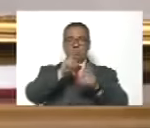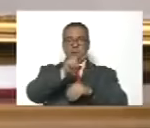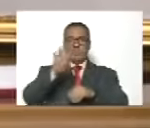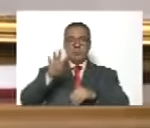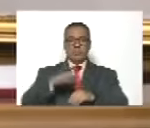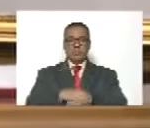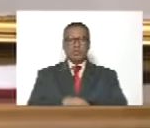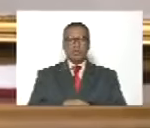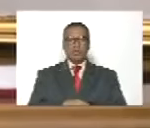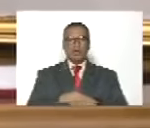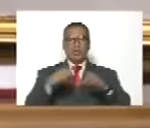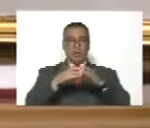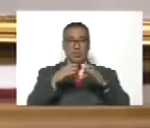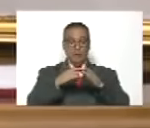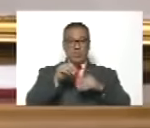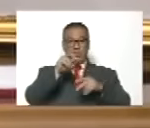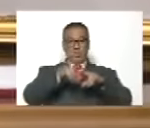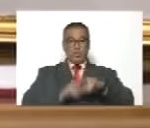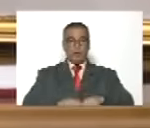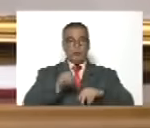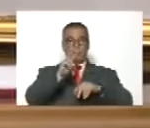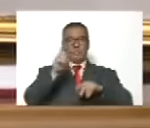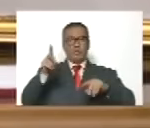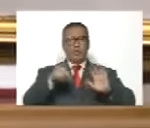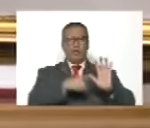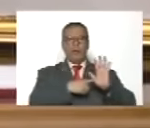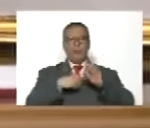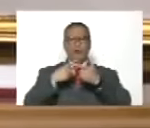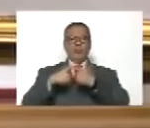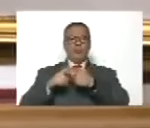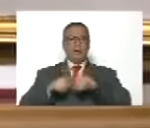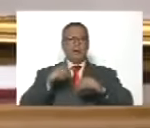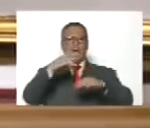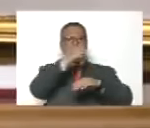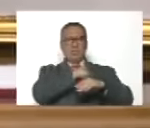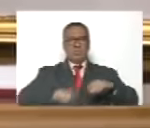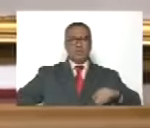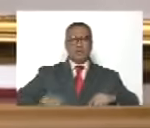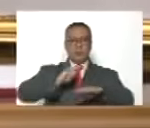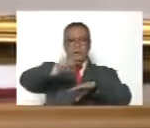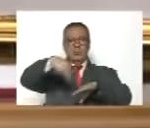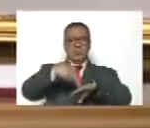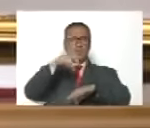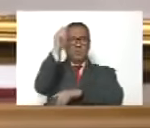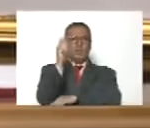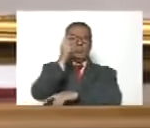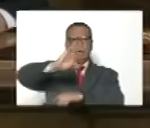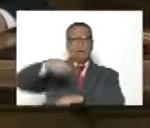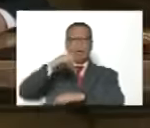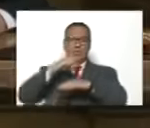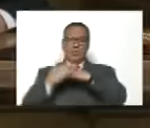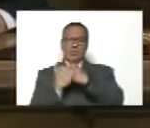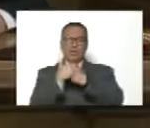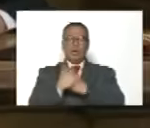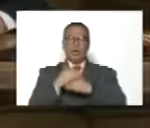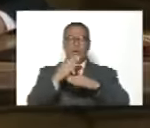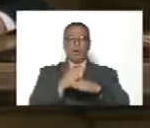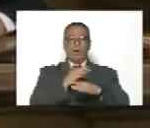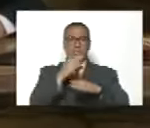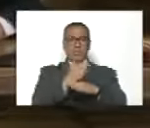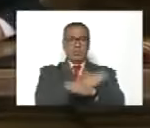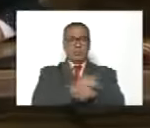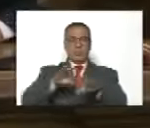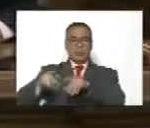2024. Sesión ordinaria número 22, acta número 26. El presidente de la Asamblea Nacional, diputado Jorge Rodríguez Gómez, previo anuncio